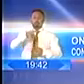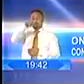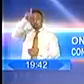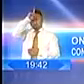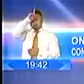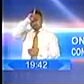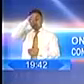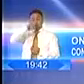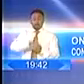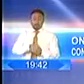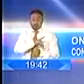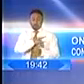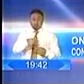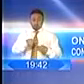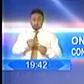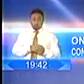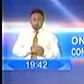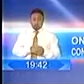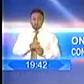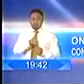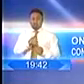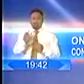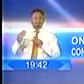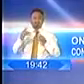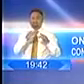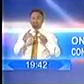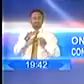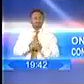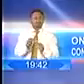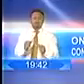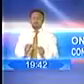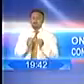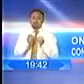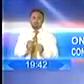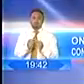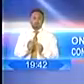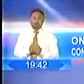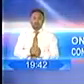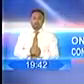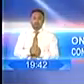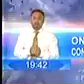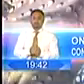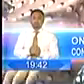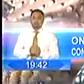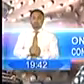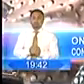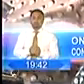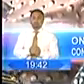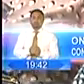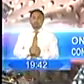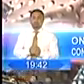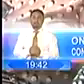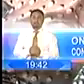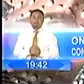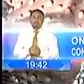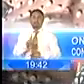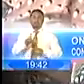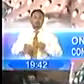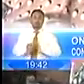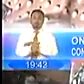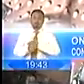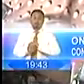Alemania, en Hamburgo, una guerra feroz, sin permiso de